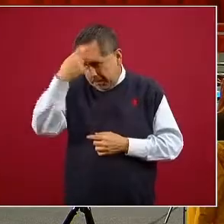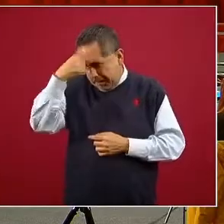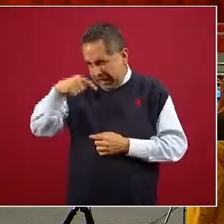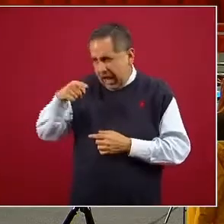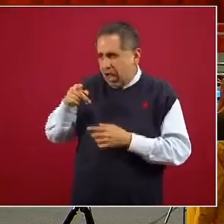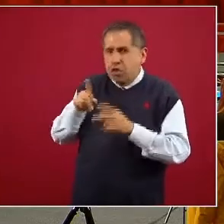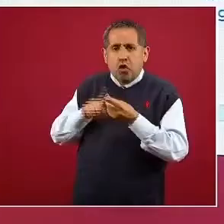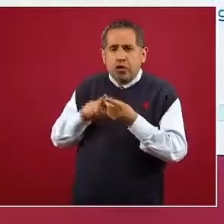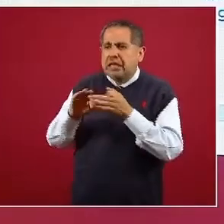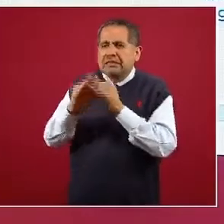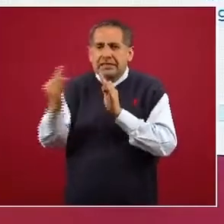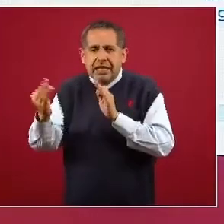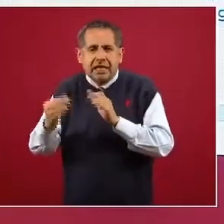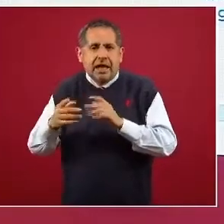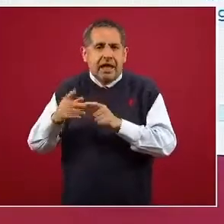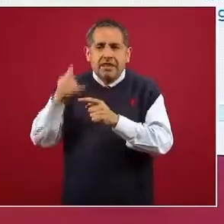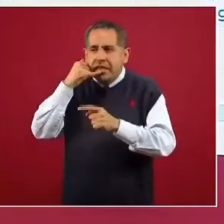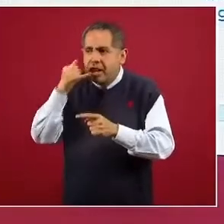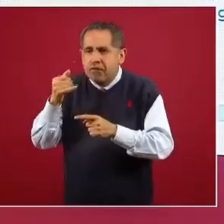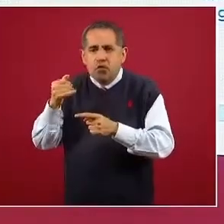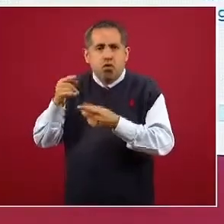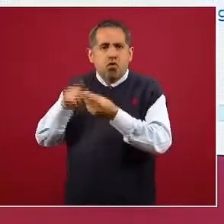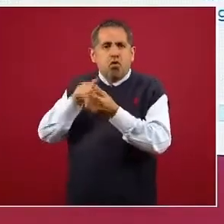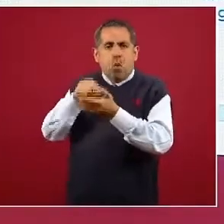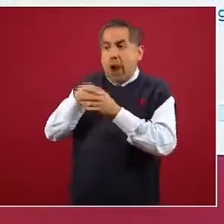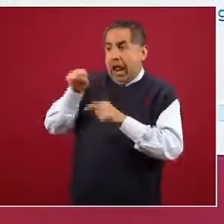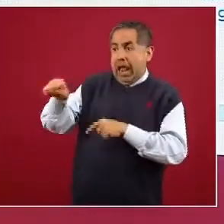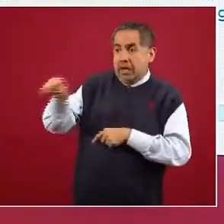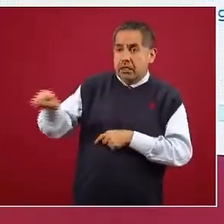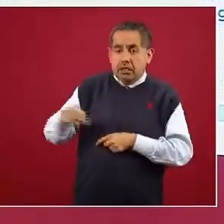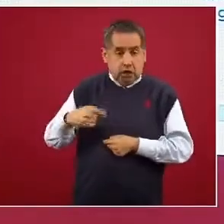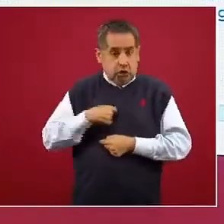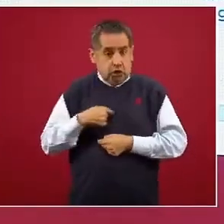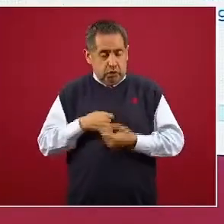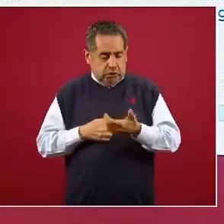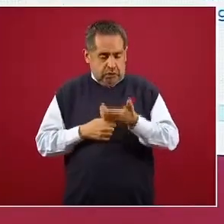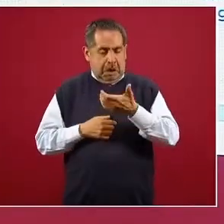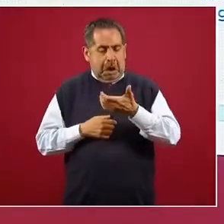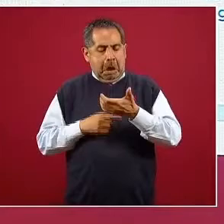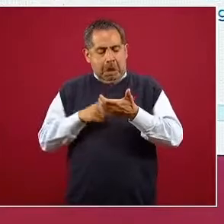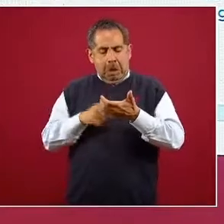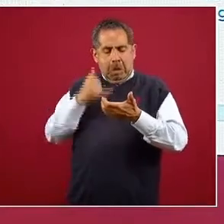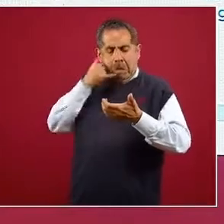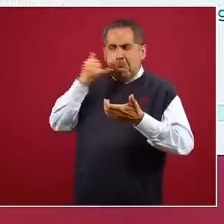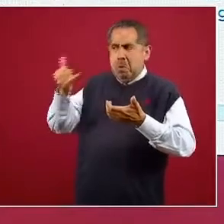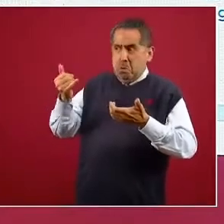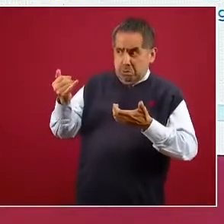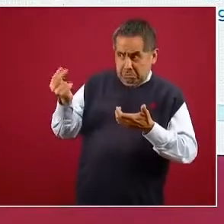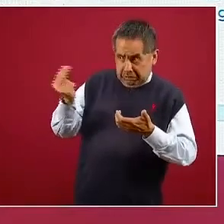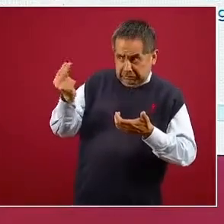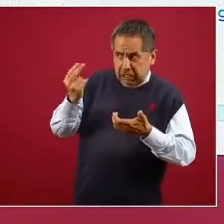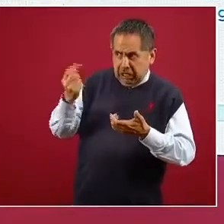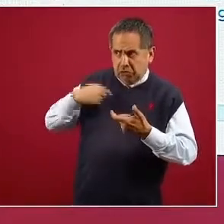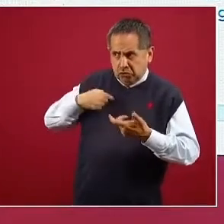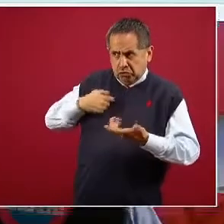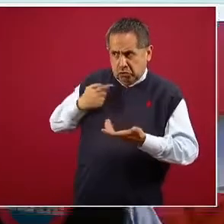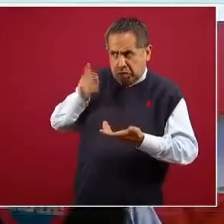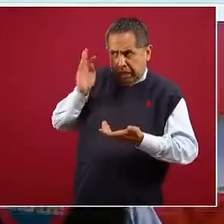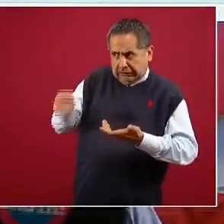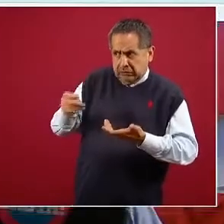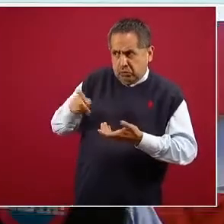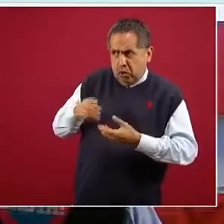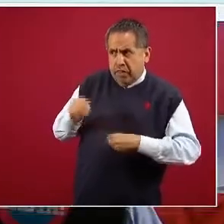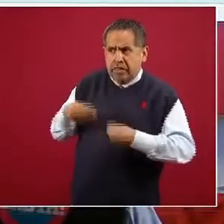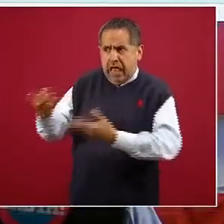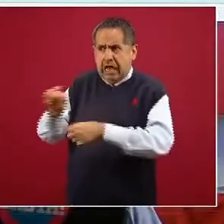marcadas en kilómetros, teléfonos del banco de sangre, para que puedan llamar, informarse de los requisitos,